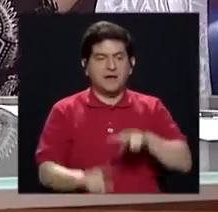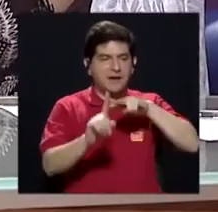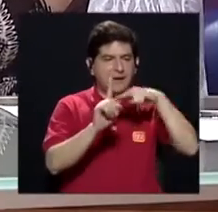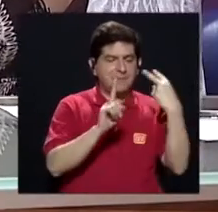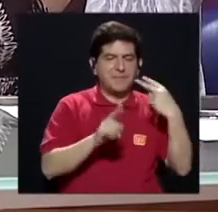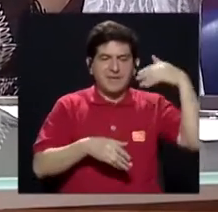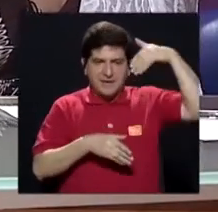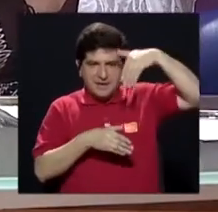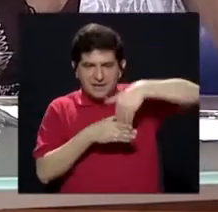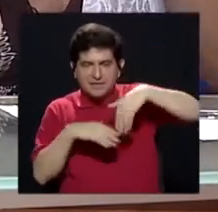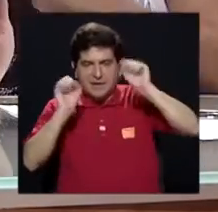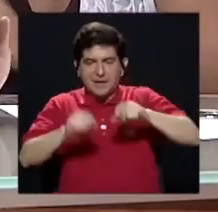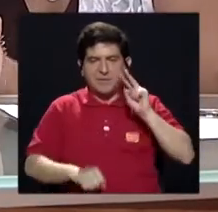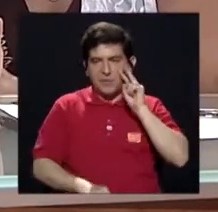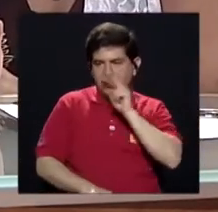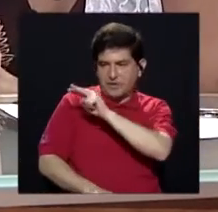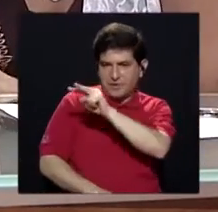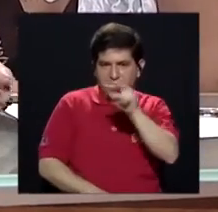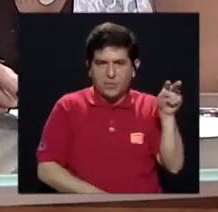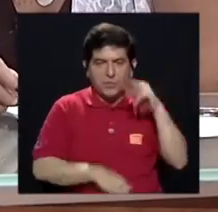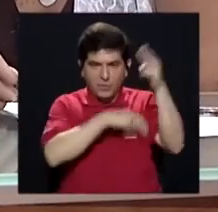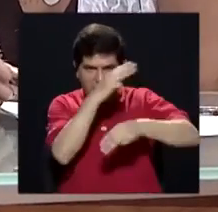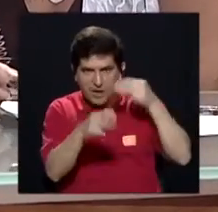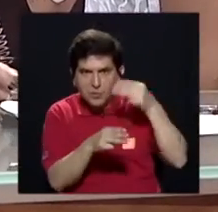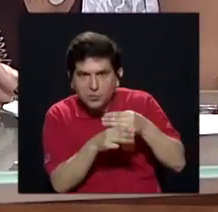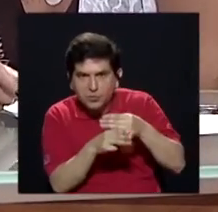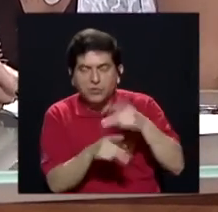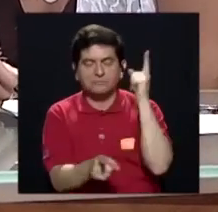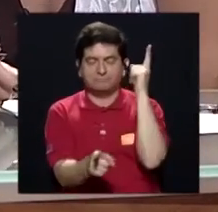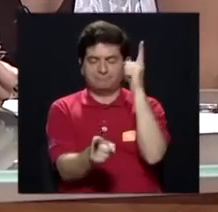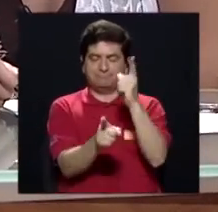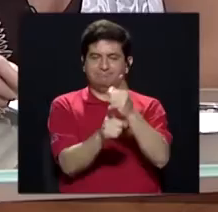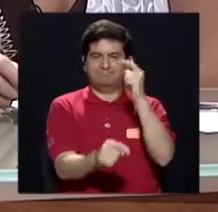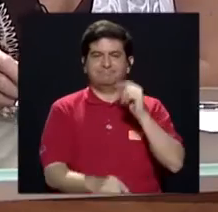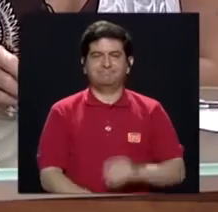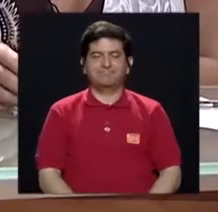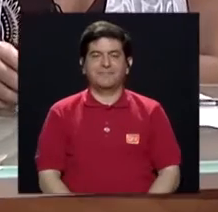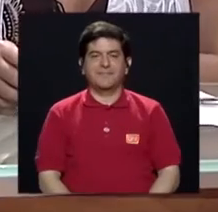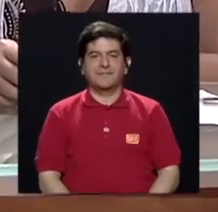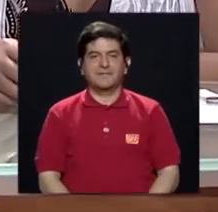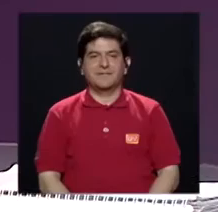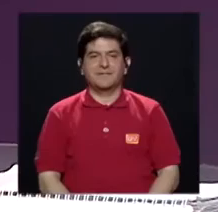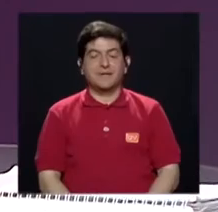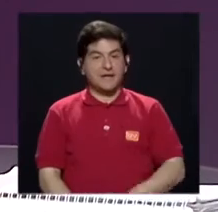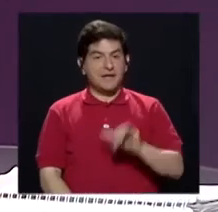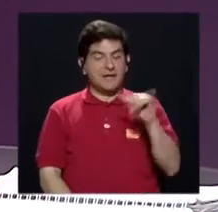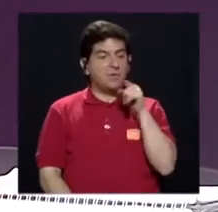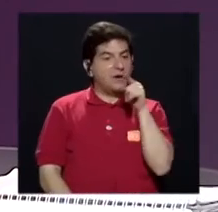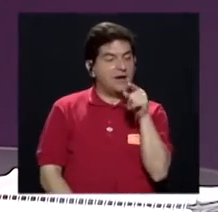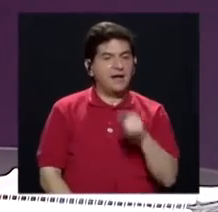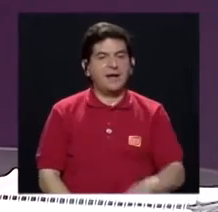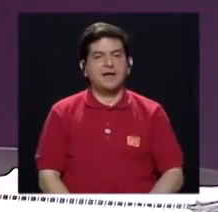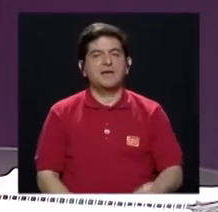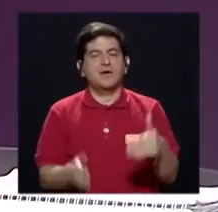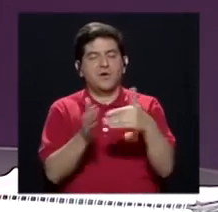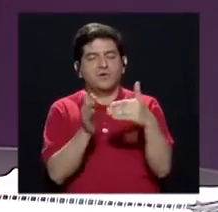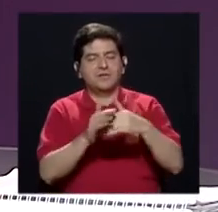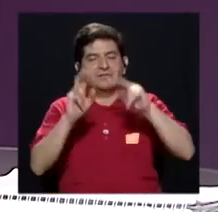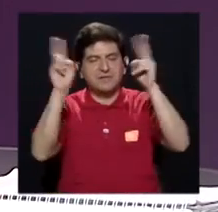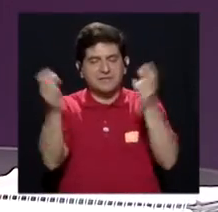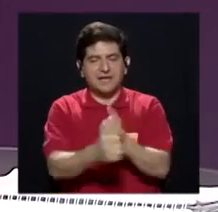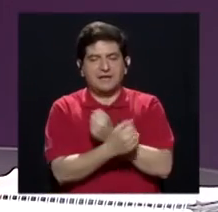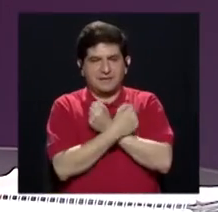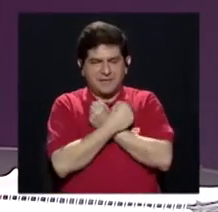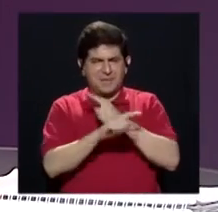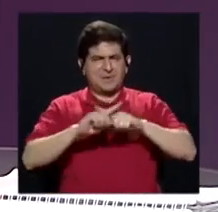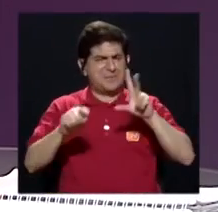ver exactamente, el mundo. Exactamente, exactamente. Sí. Entonces, la posición, inclusive ahí se empieza a retomar el tema del amor, ¿no? Pero